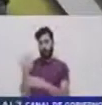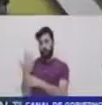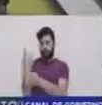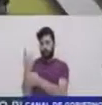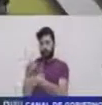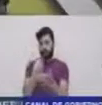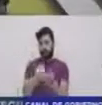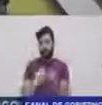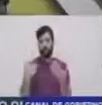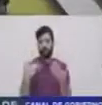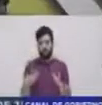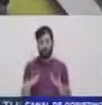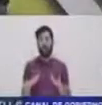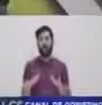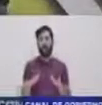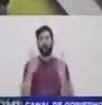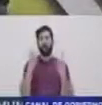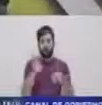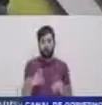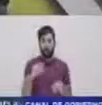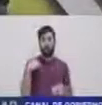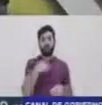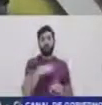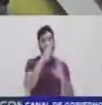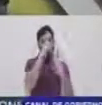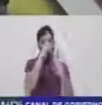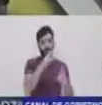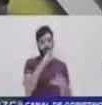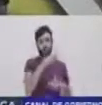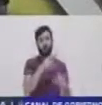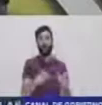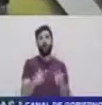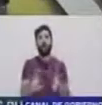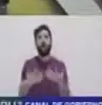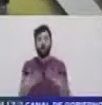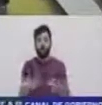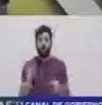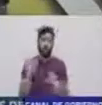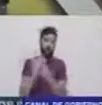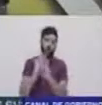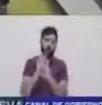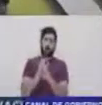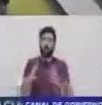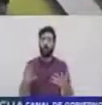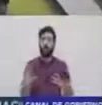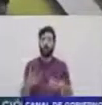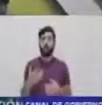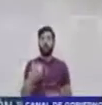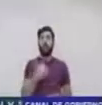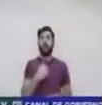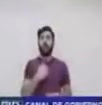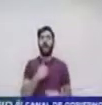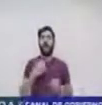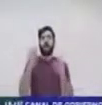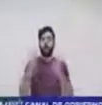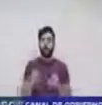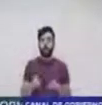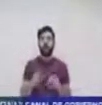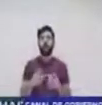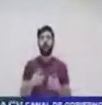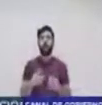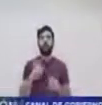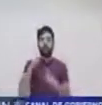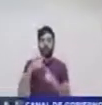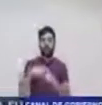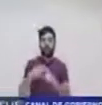la infoética se relaciona con respetar esos derechos de autor. Hemos escuchado, por ejemplo, que hay personas